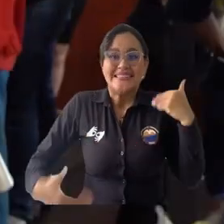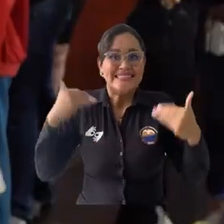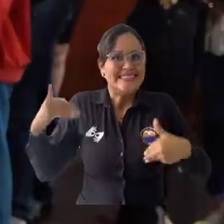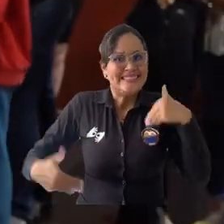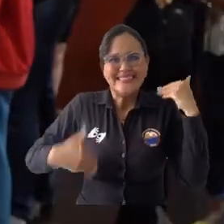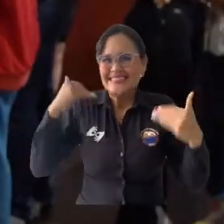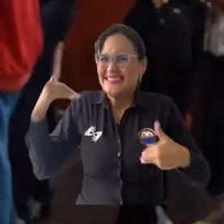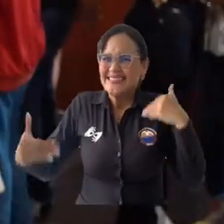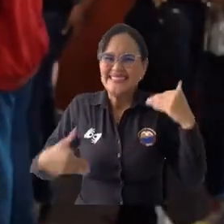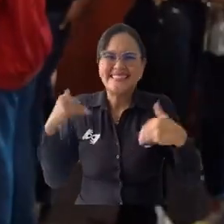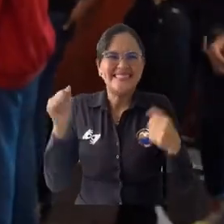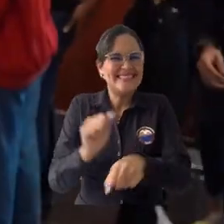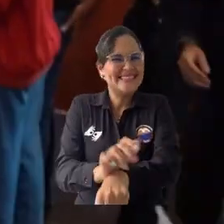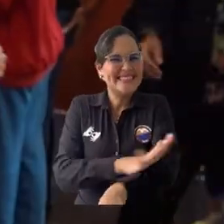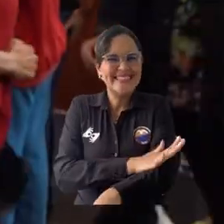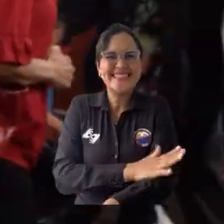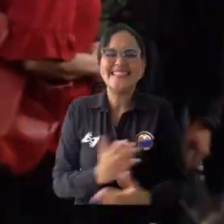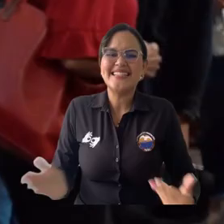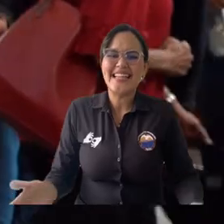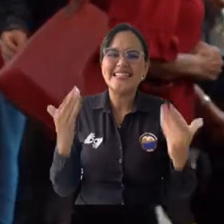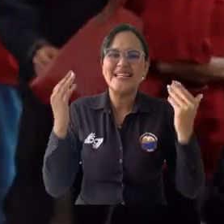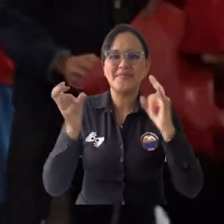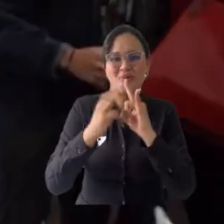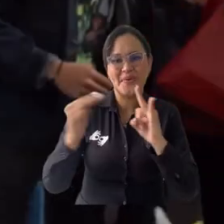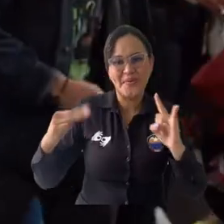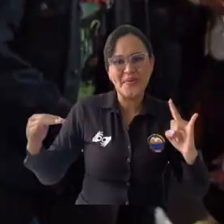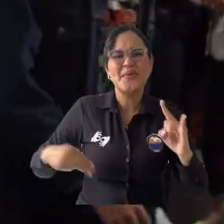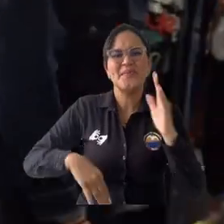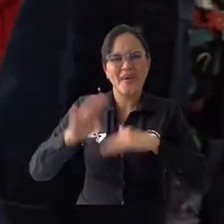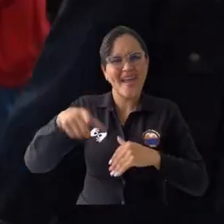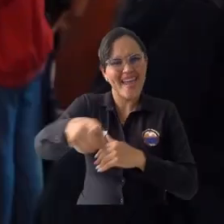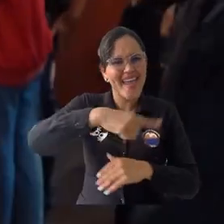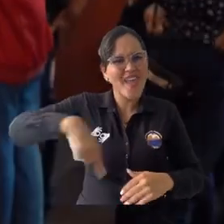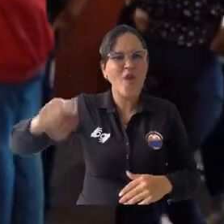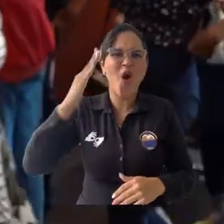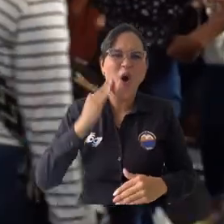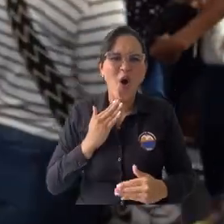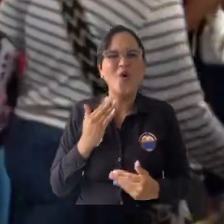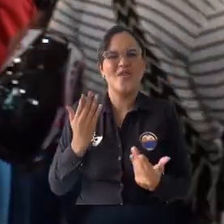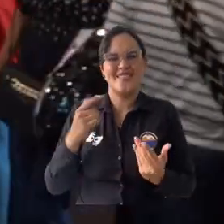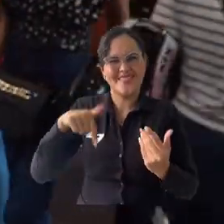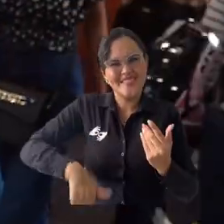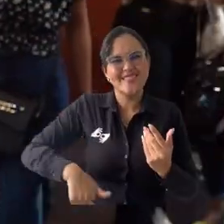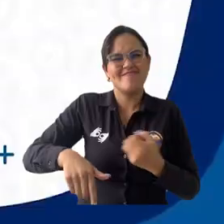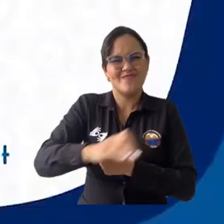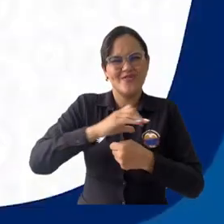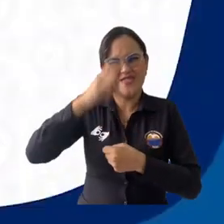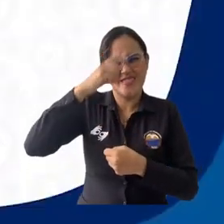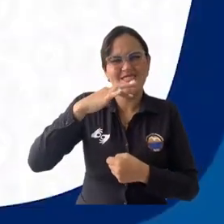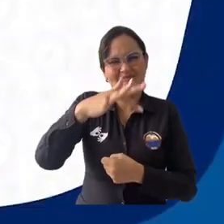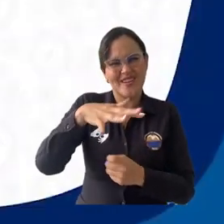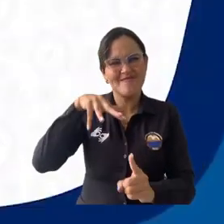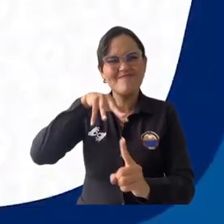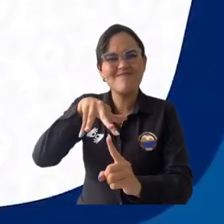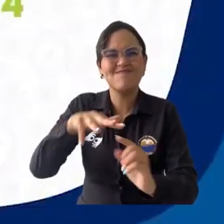otra alegría de ver lo que la universidad está haciendo por esta juventud, por esta ciudad.